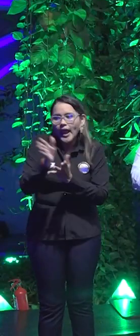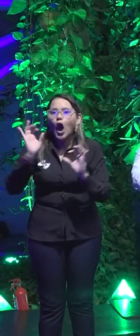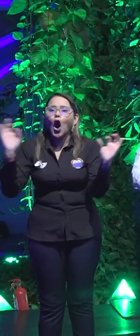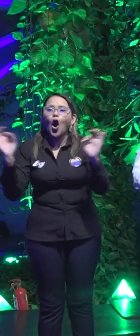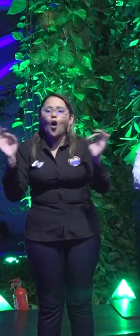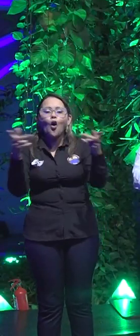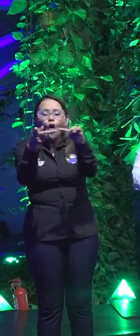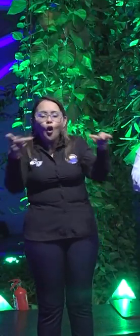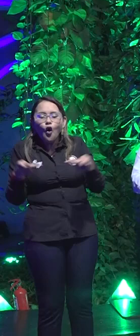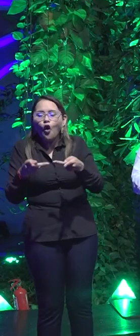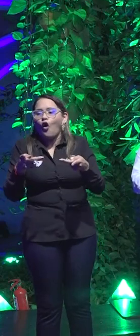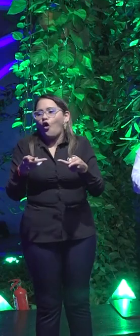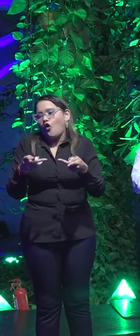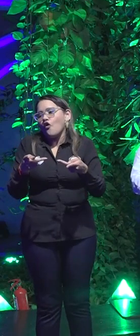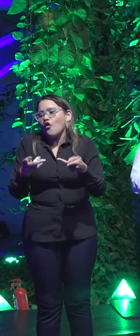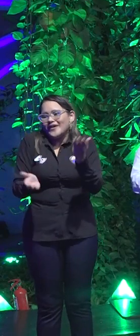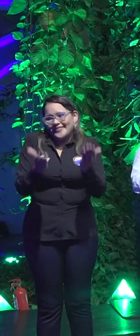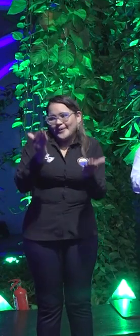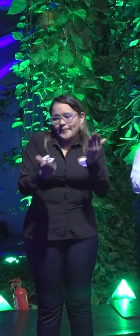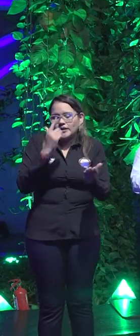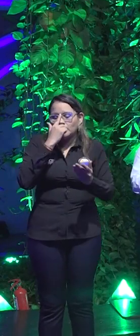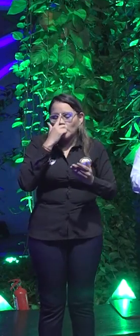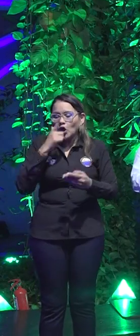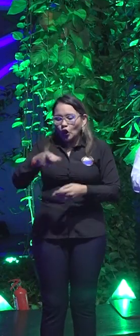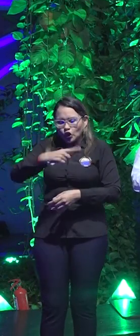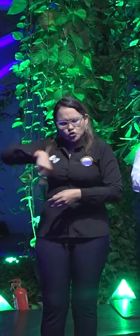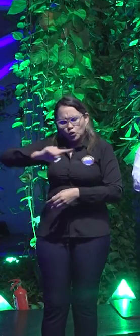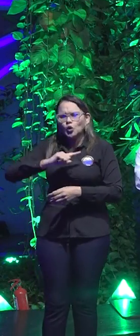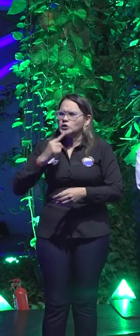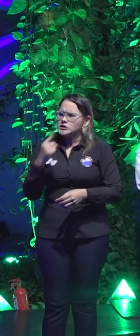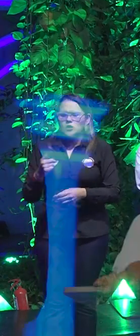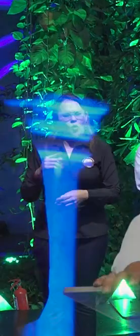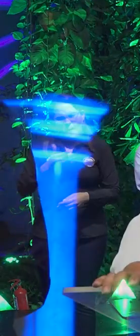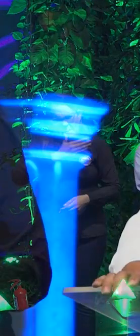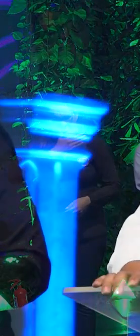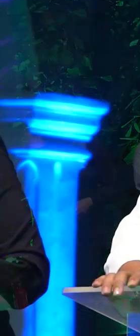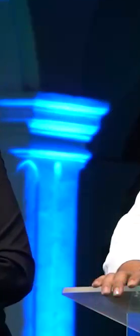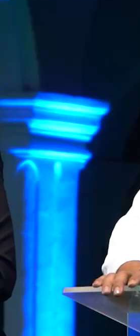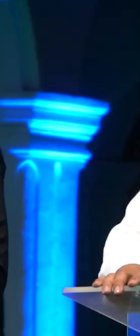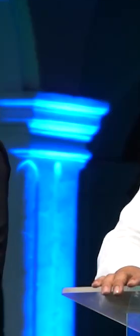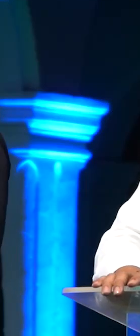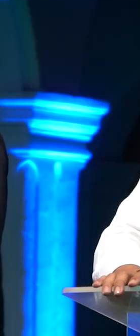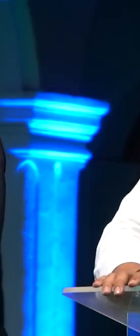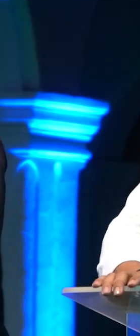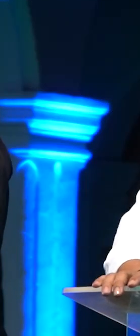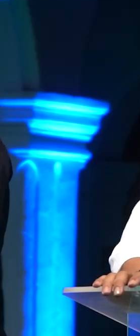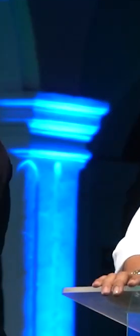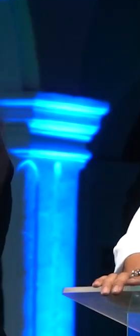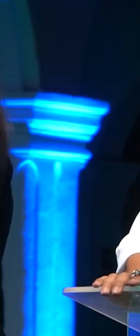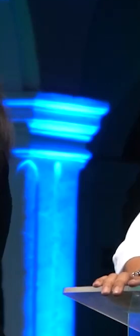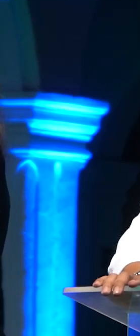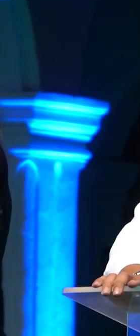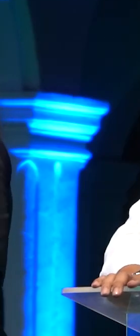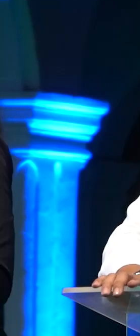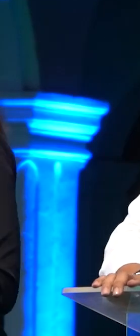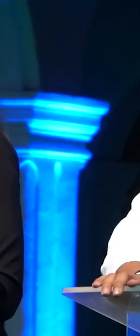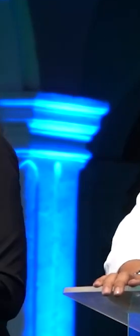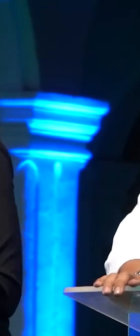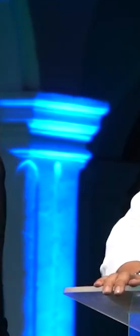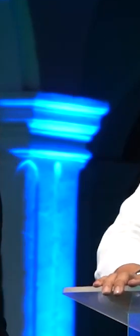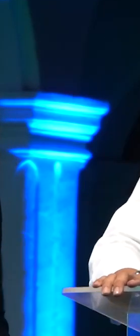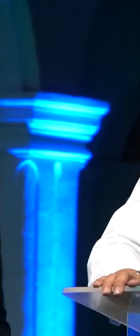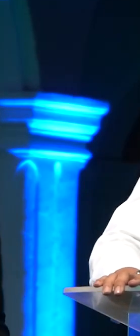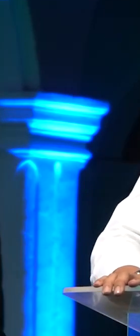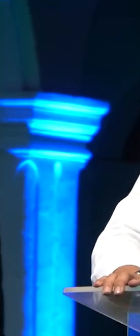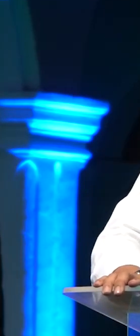no importa, no tenemos mucho, pero siempre vamos por todas. Dijimos, no, queremos acreditar la universidad. No queremos acreditar una unidad